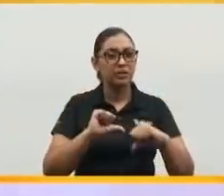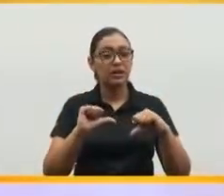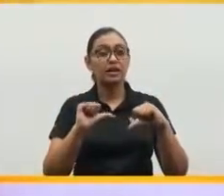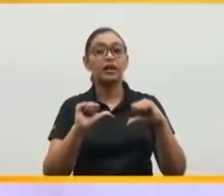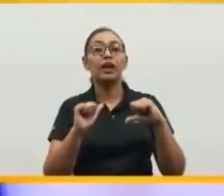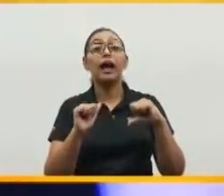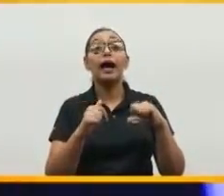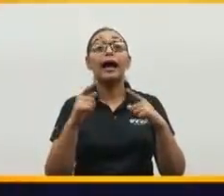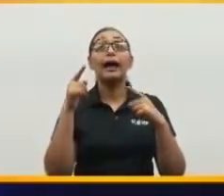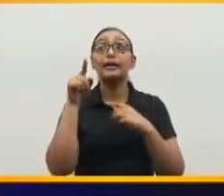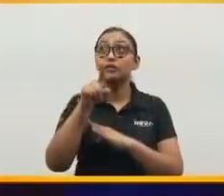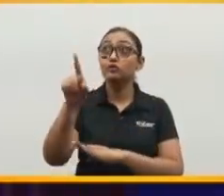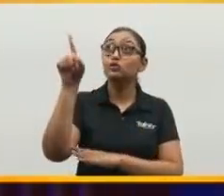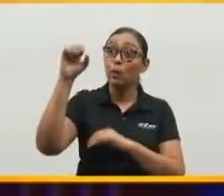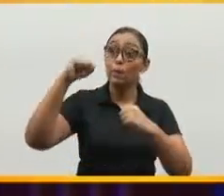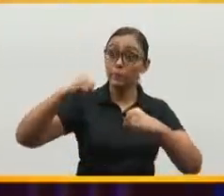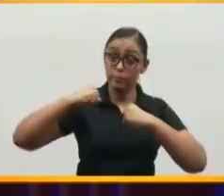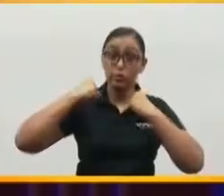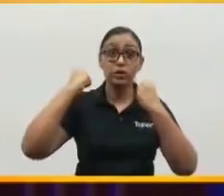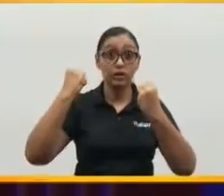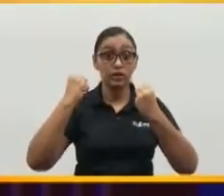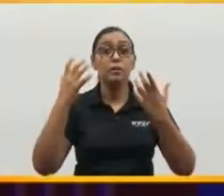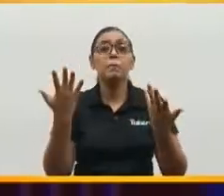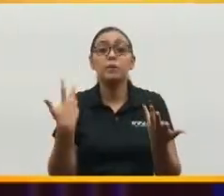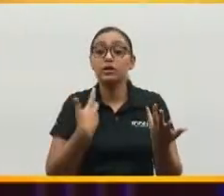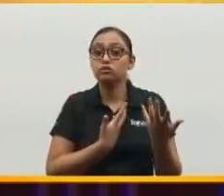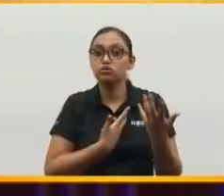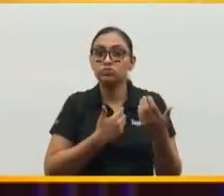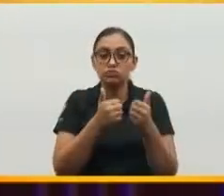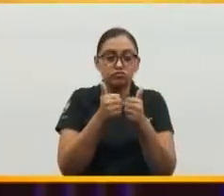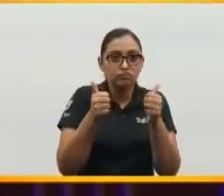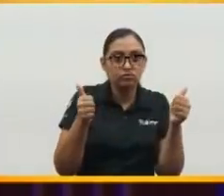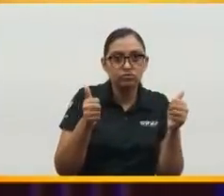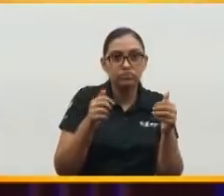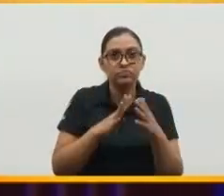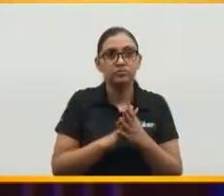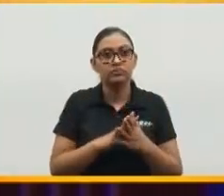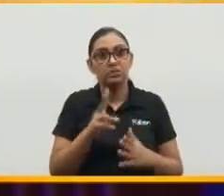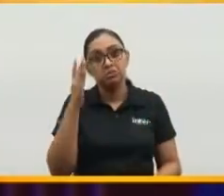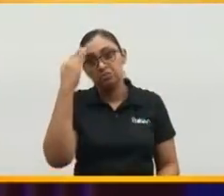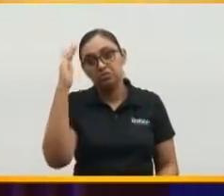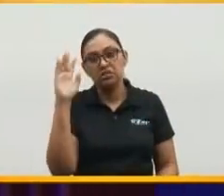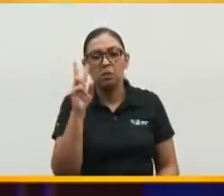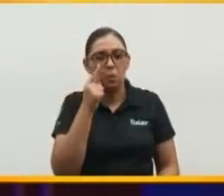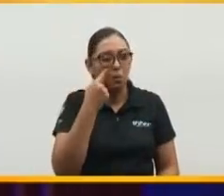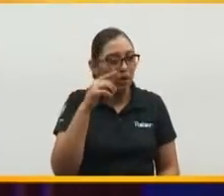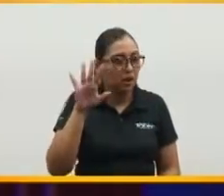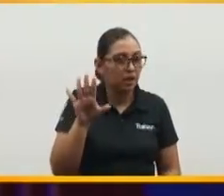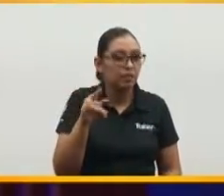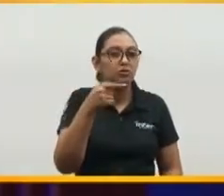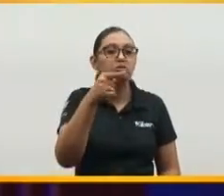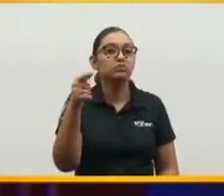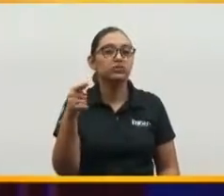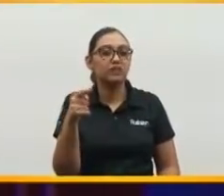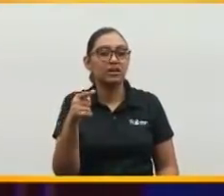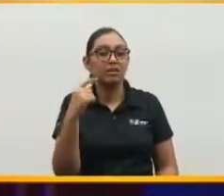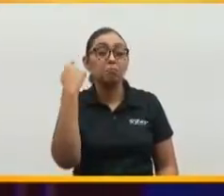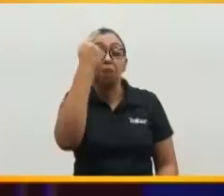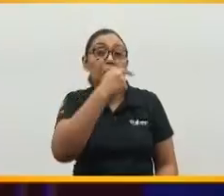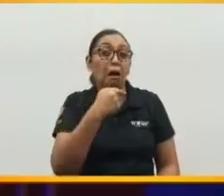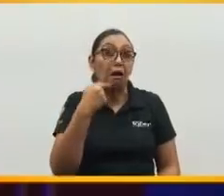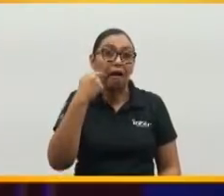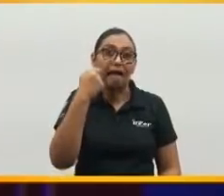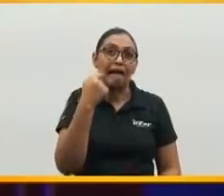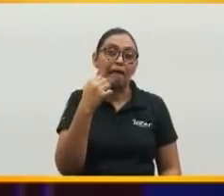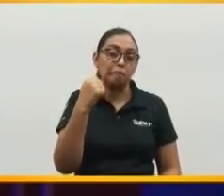rompimiento. Diga conmigo, un rompimiento. No sé cuántos de ustedes han tenido un rompimiento. Tal vez han tenido un rompimiento de cara, ¿verdad? Por